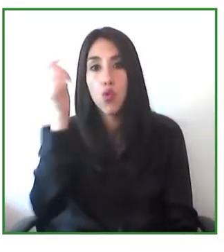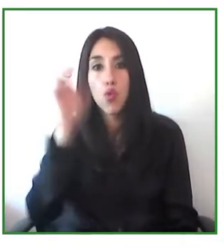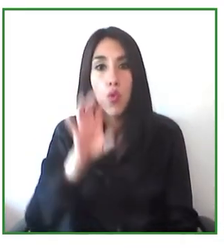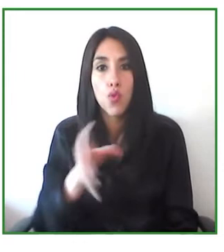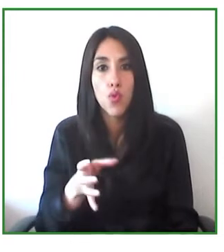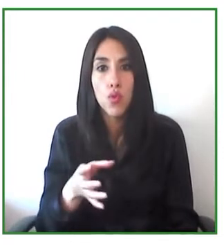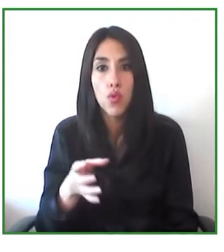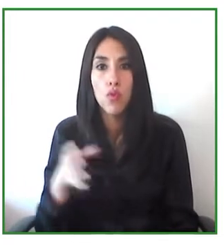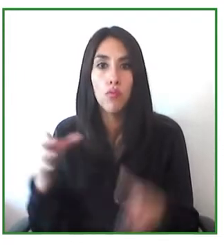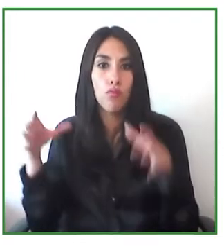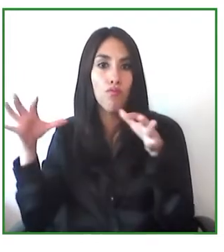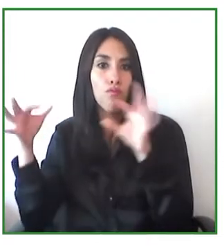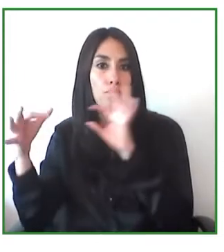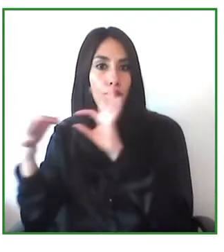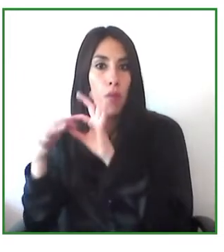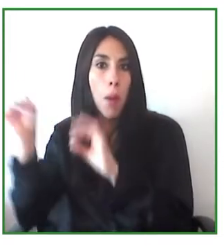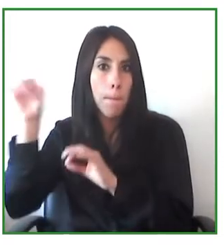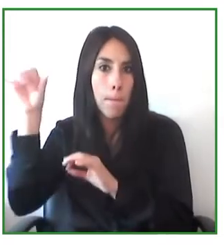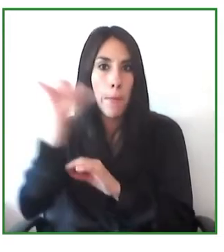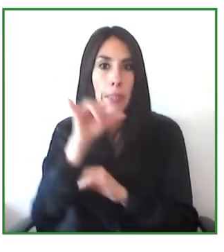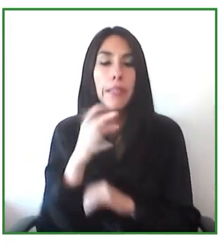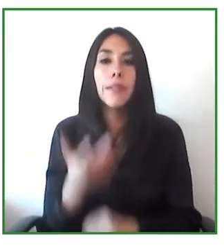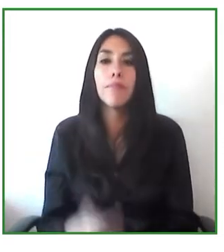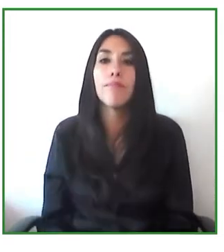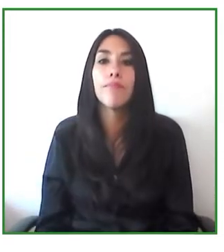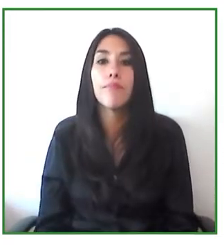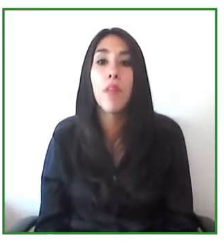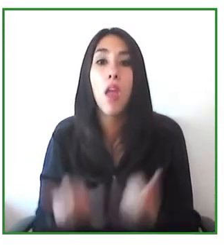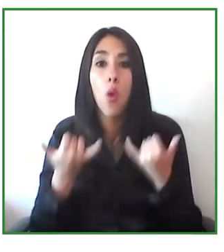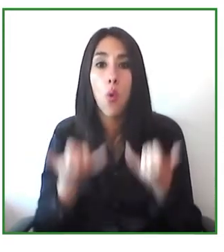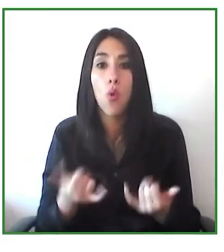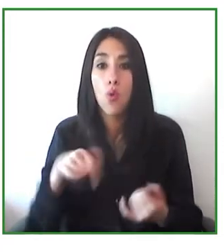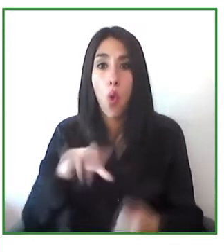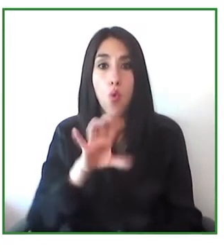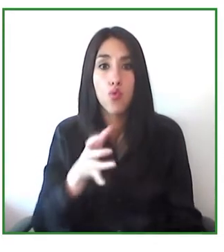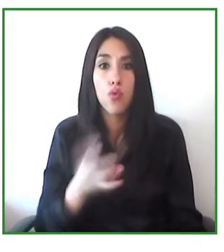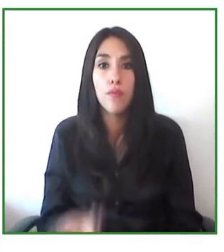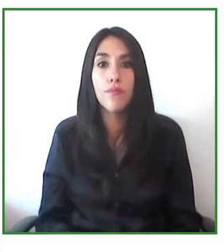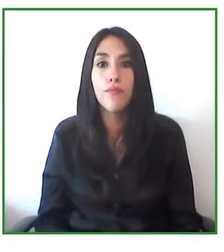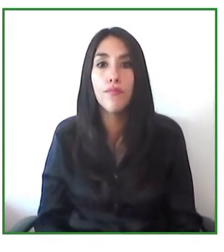para eliminar esas barreras que menciono.